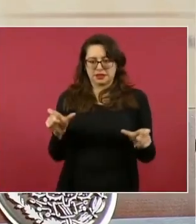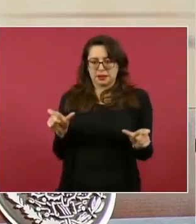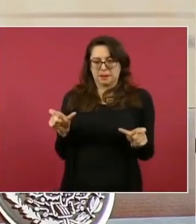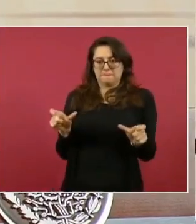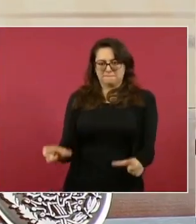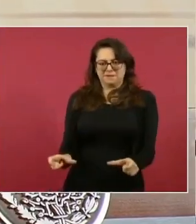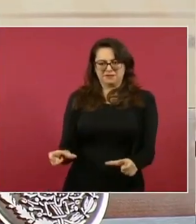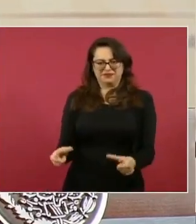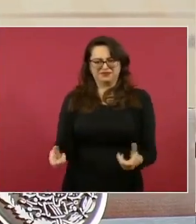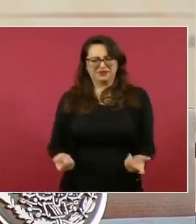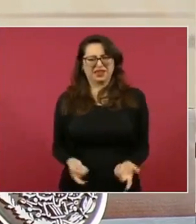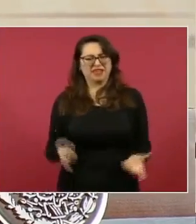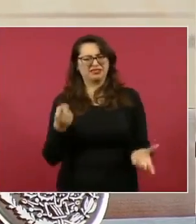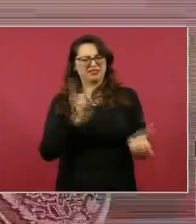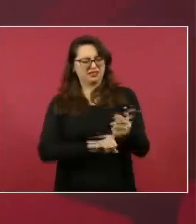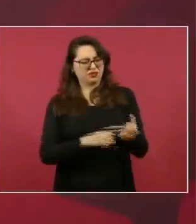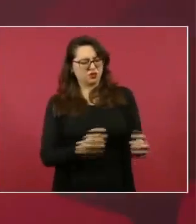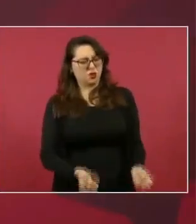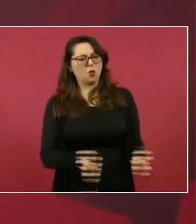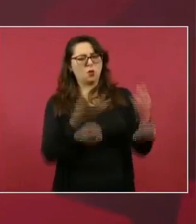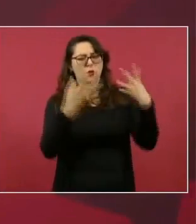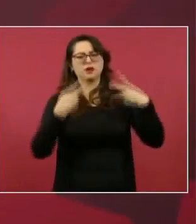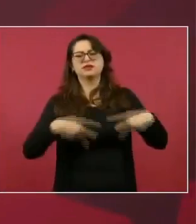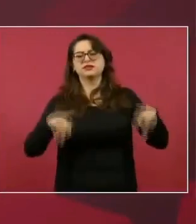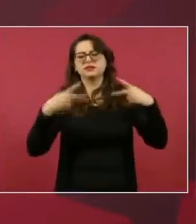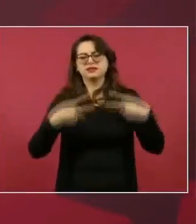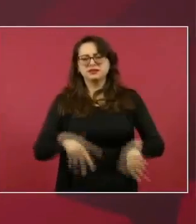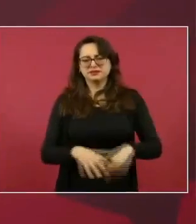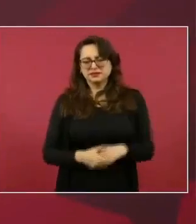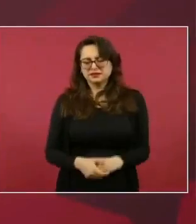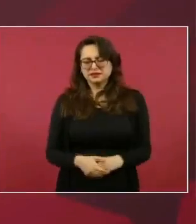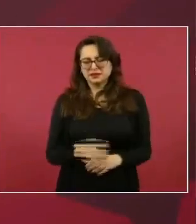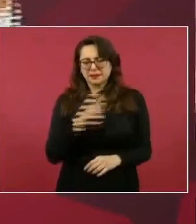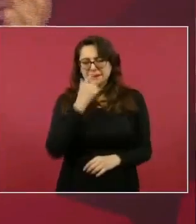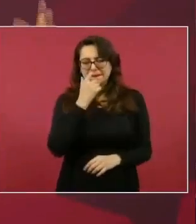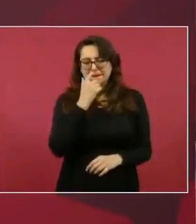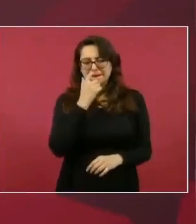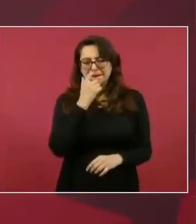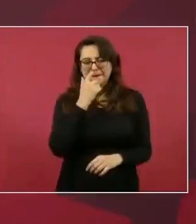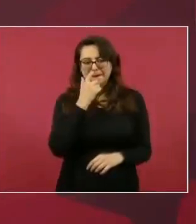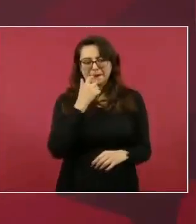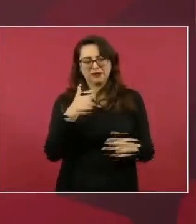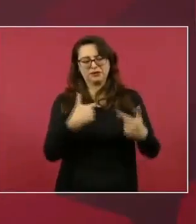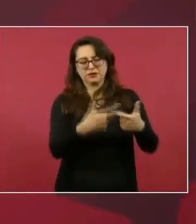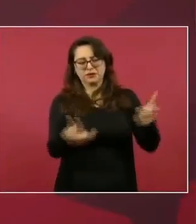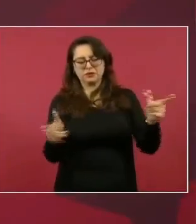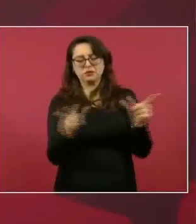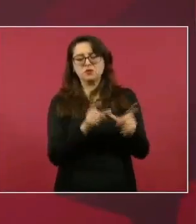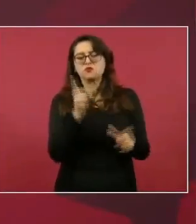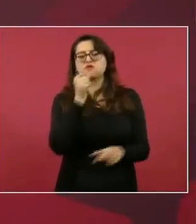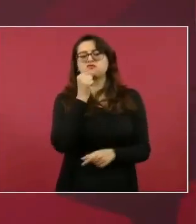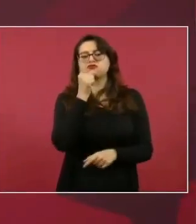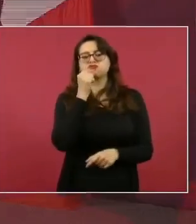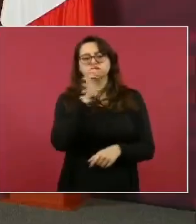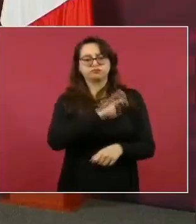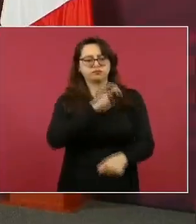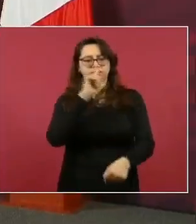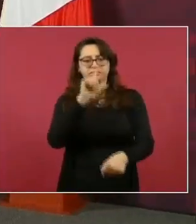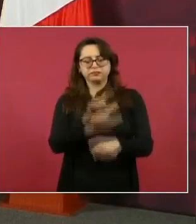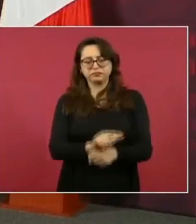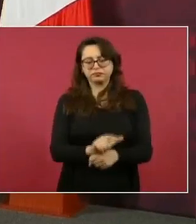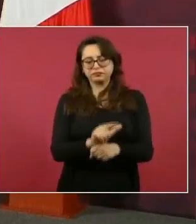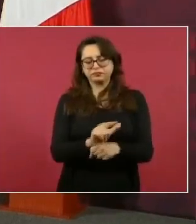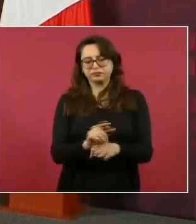estatal y municipal replican estos discursos y a la vez lo escalan, amenazas, ataques físicos, acoso